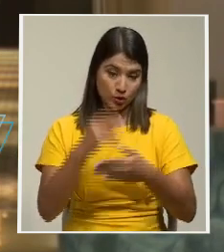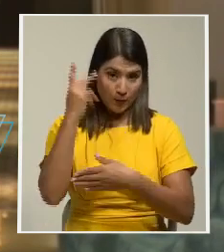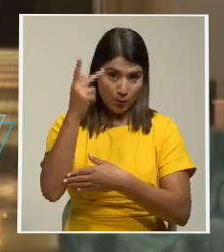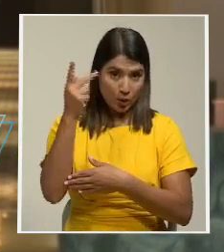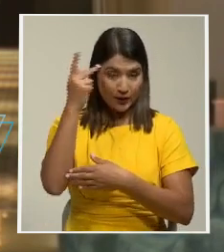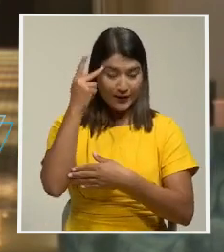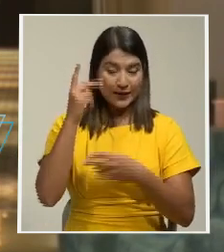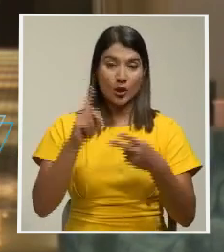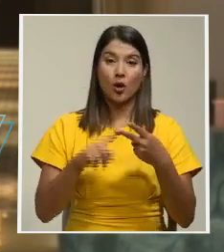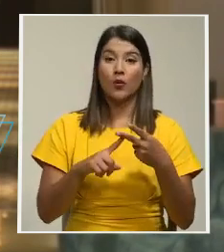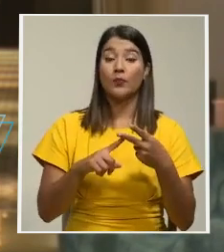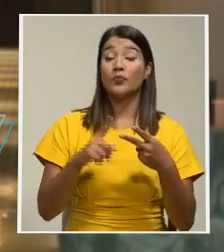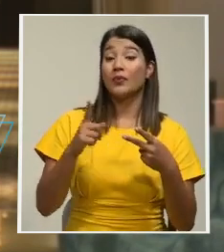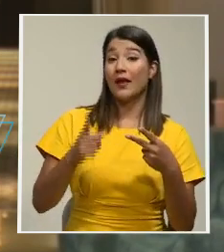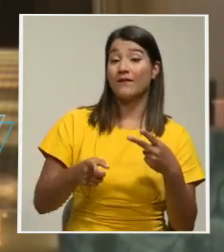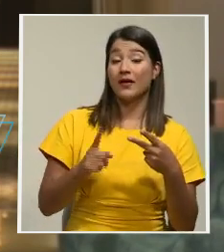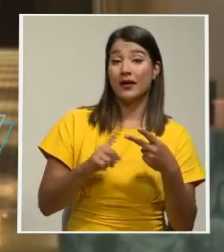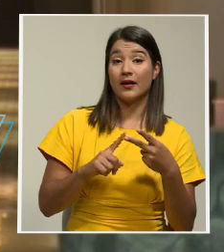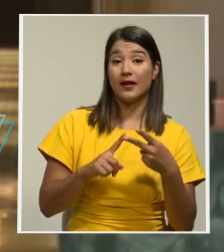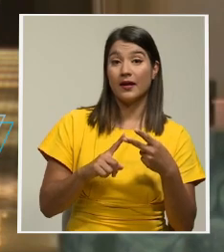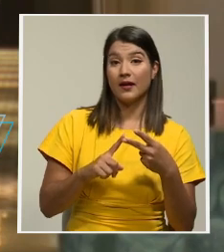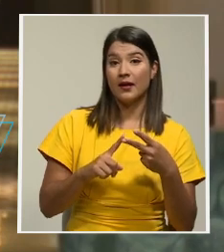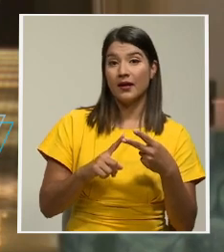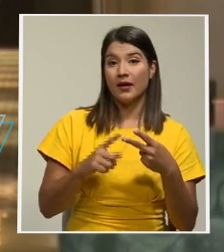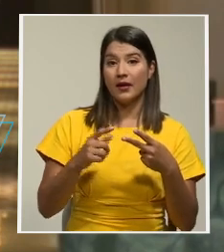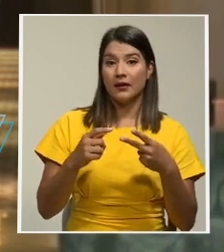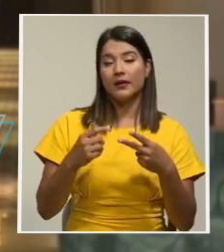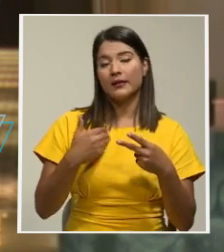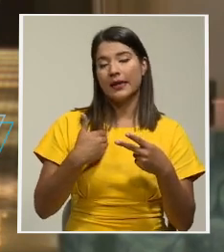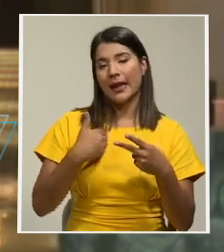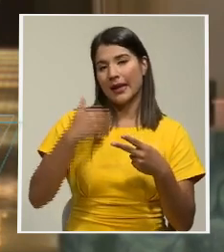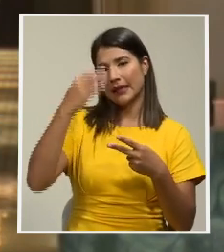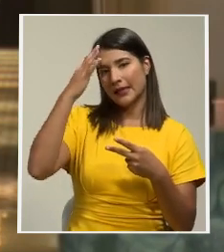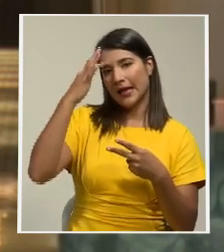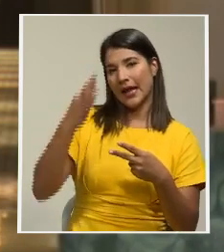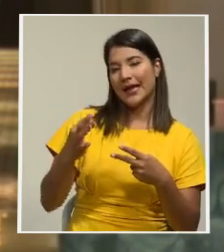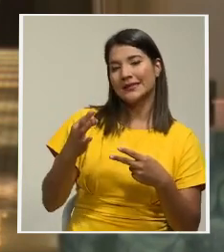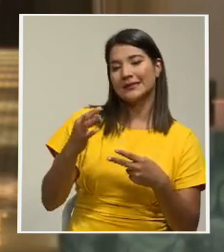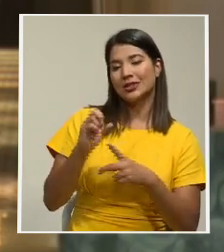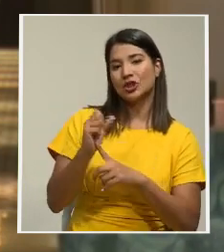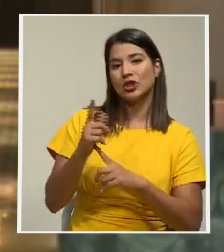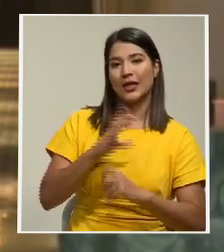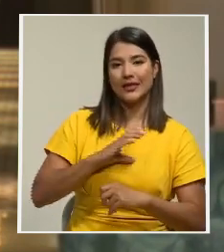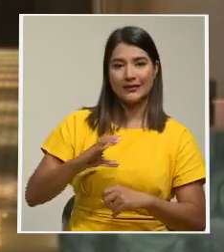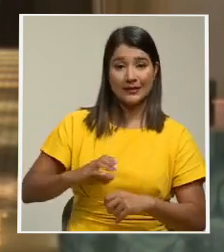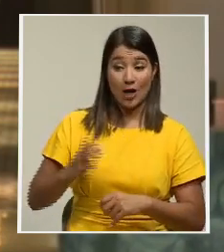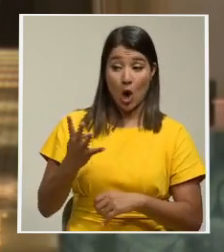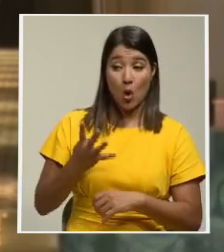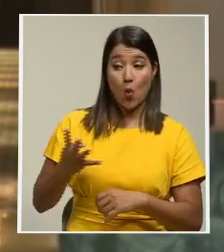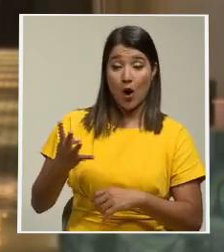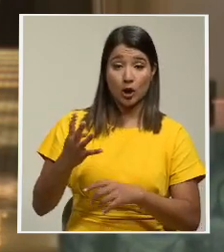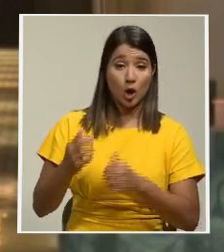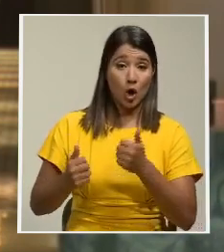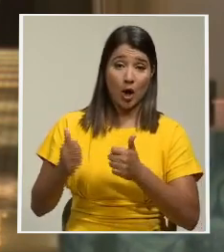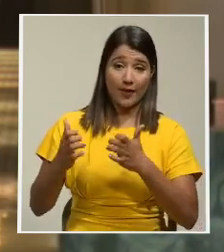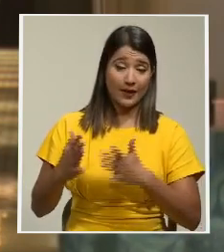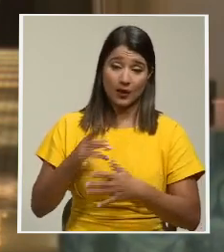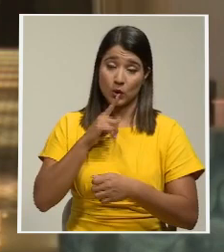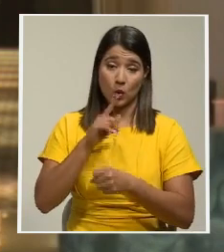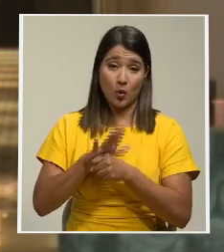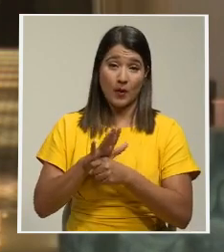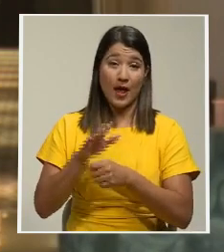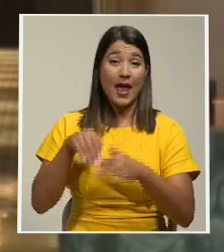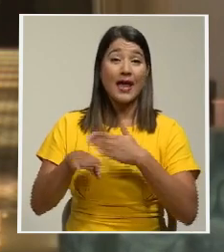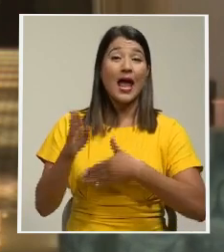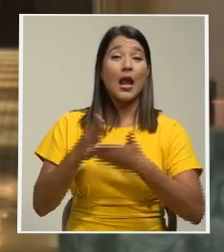y ser de doctrina social cristiana, que los 4 lo cumplen. O sea, en algún momento Roberto